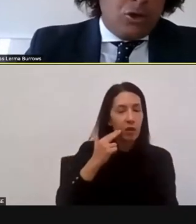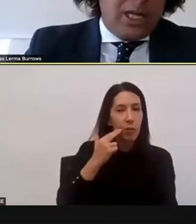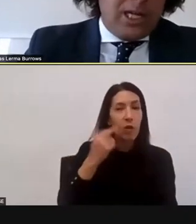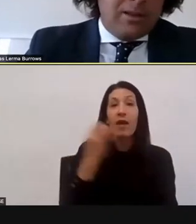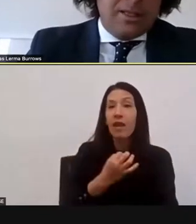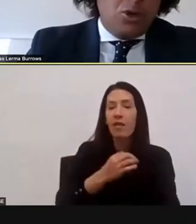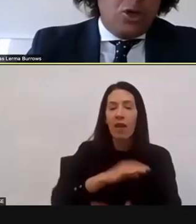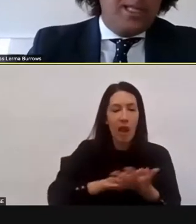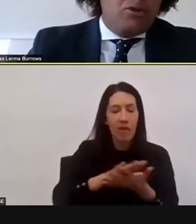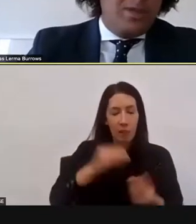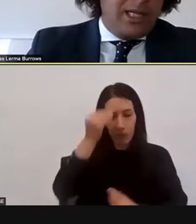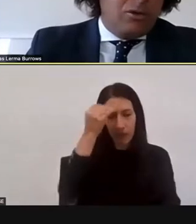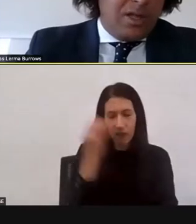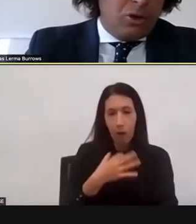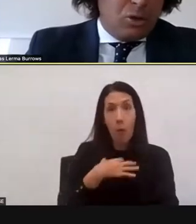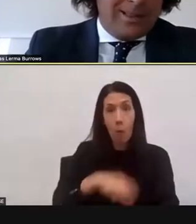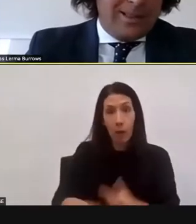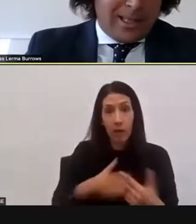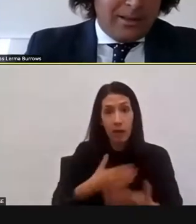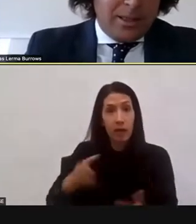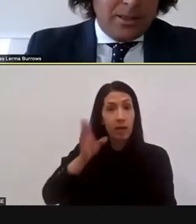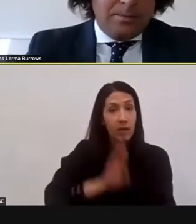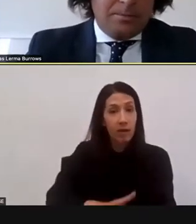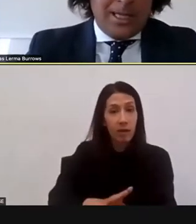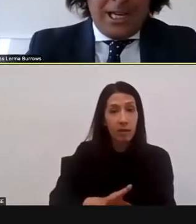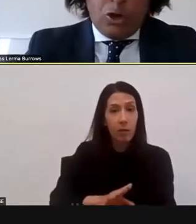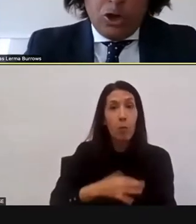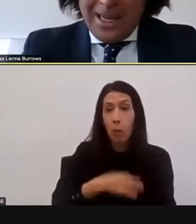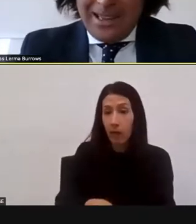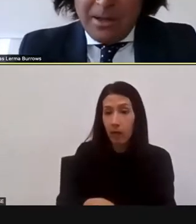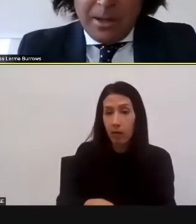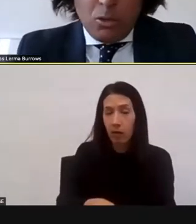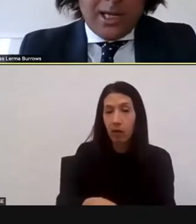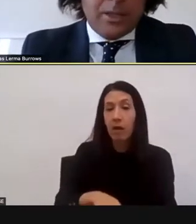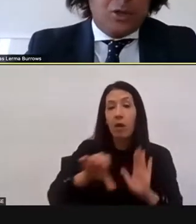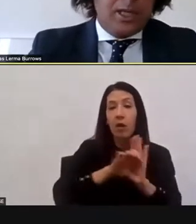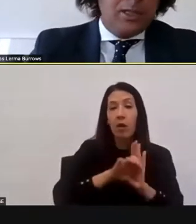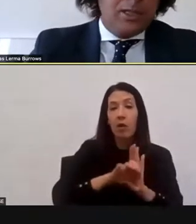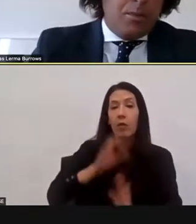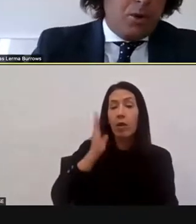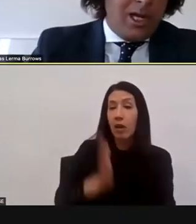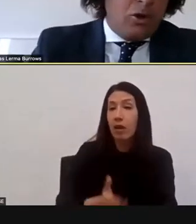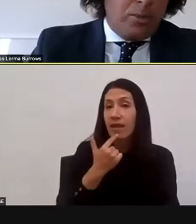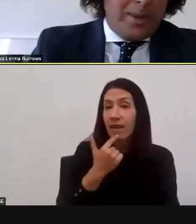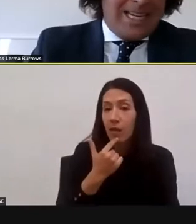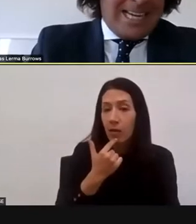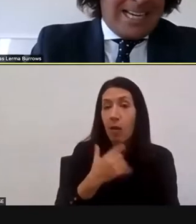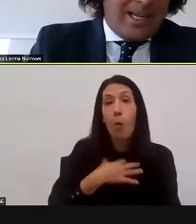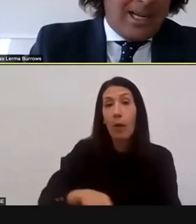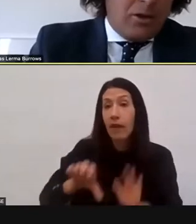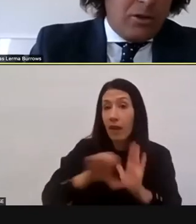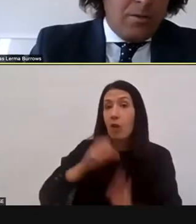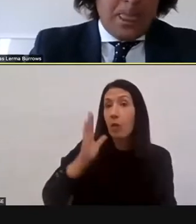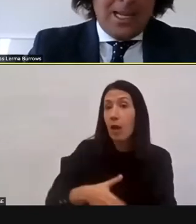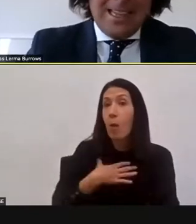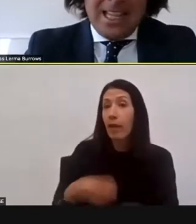es lo siguiente. ¿Se puede cometer un delito en 140 caracteres? ¿El Código Penal debe educar a las personas? ¿Puede el Código Penal erradicar el